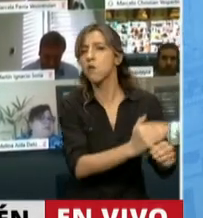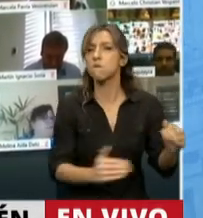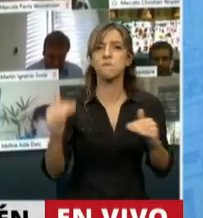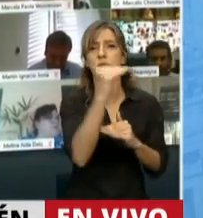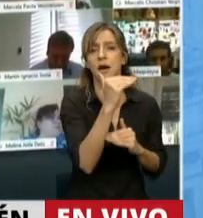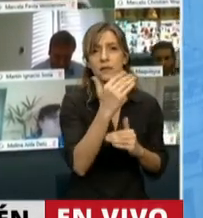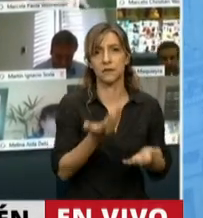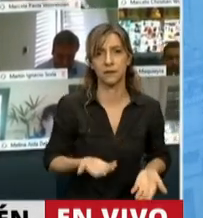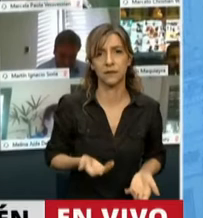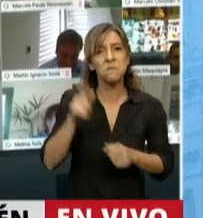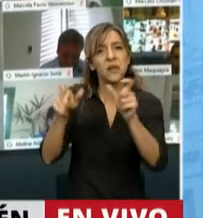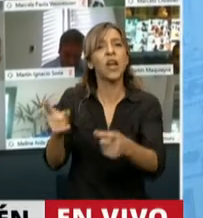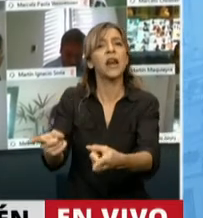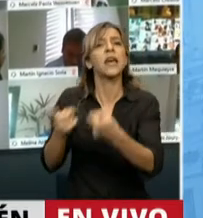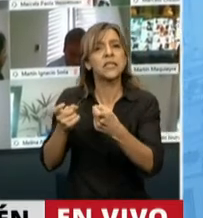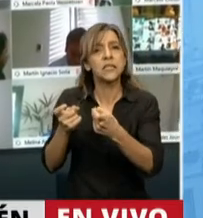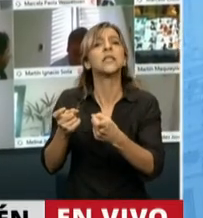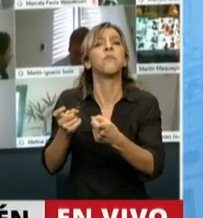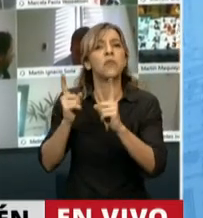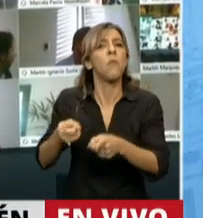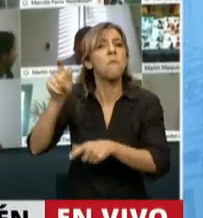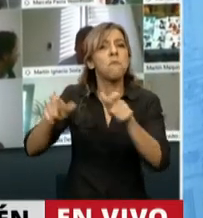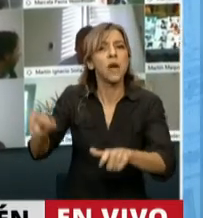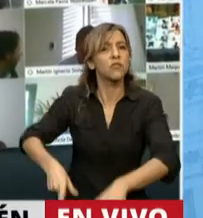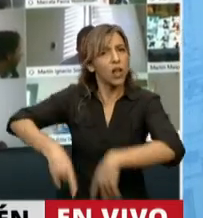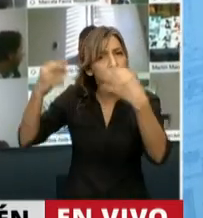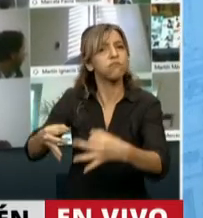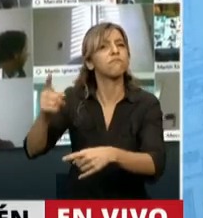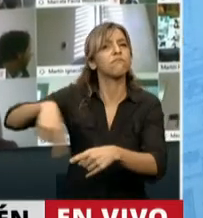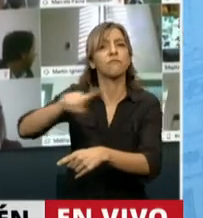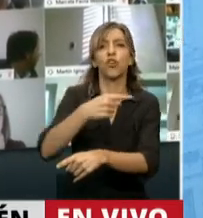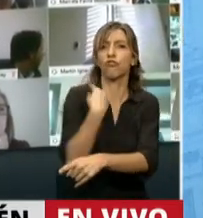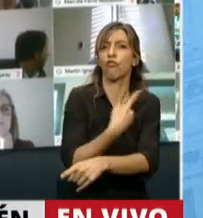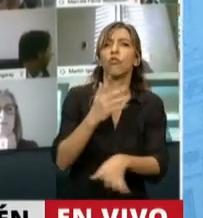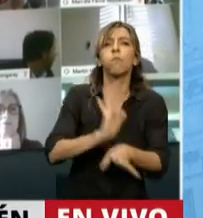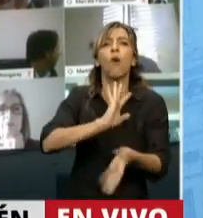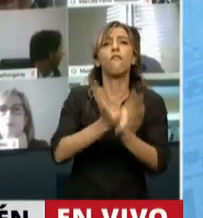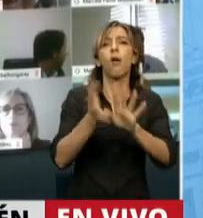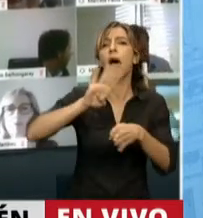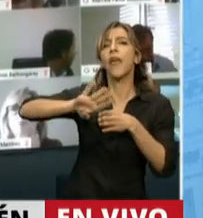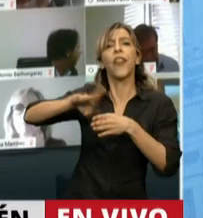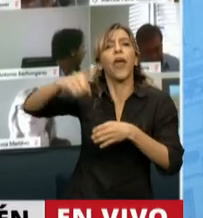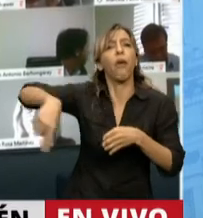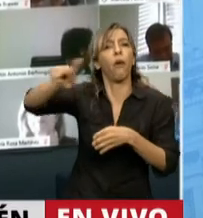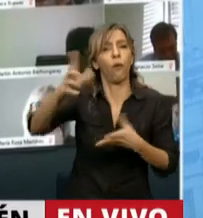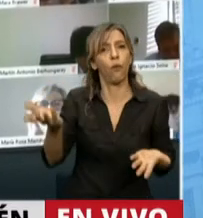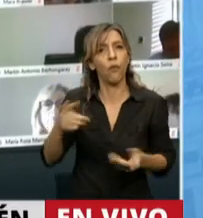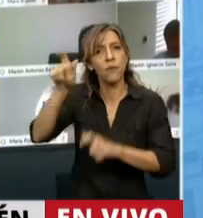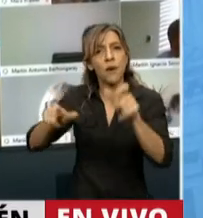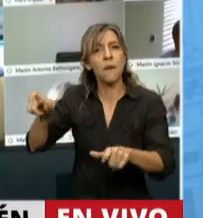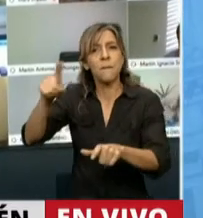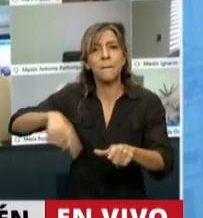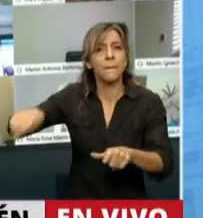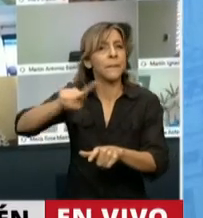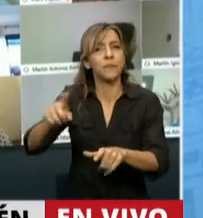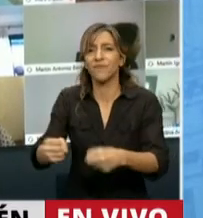necesita, señor presidente, lo merece, se lo debemos. Tanta entrega por parte de los argentinos